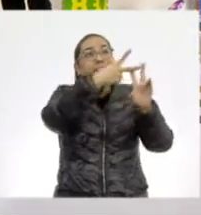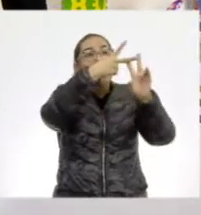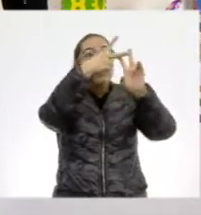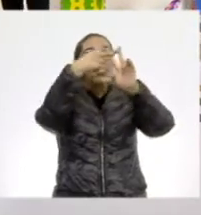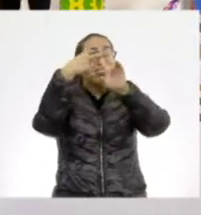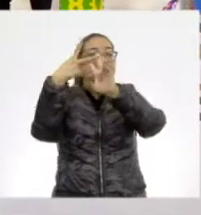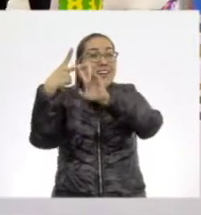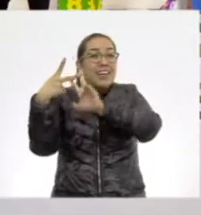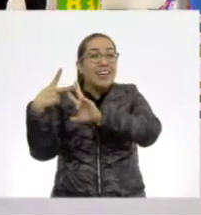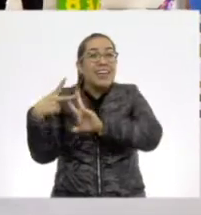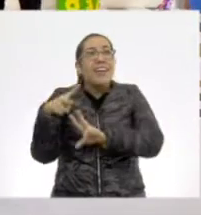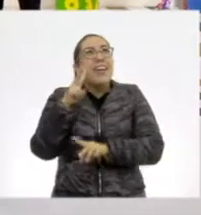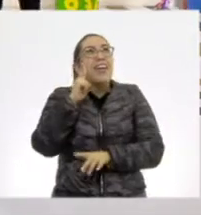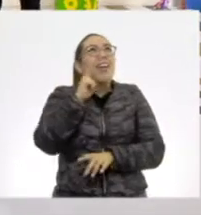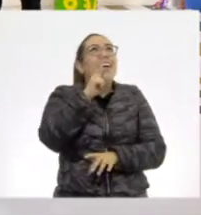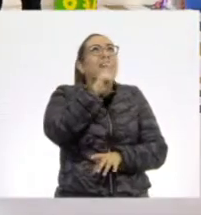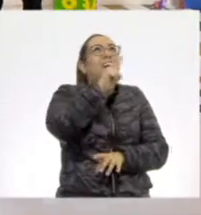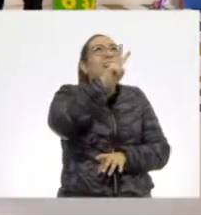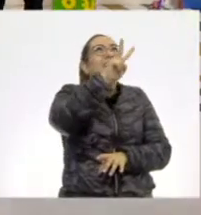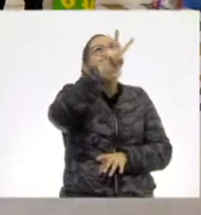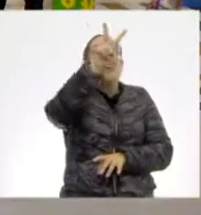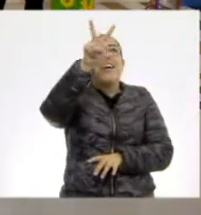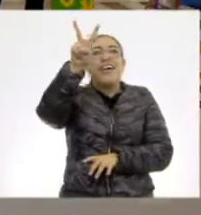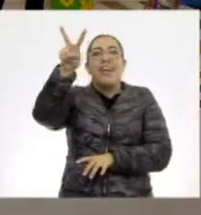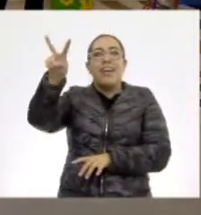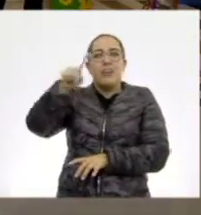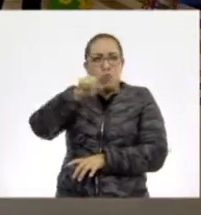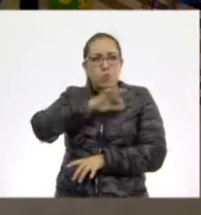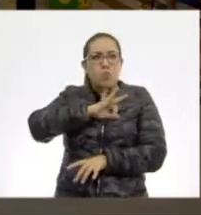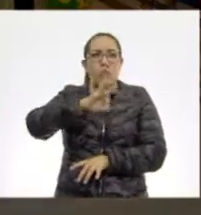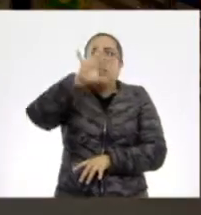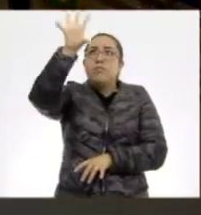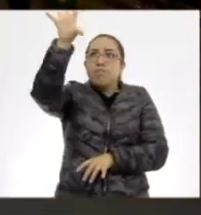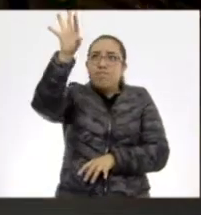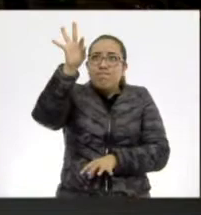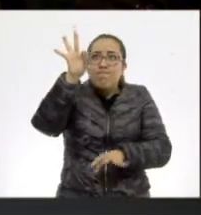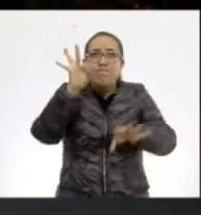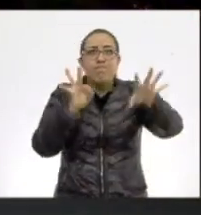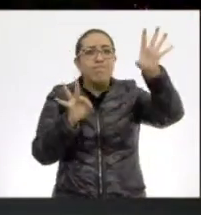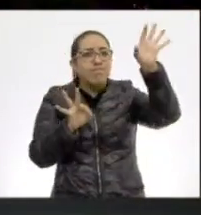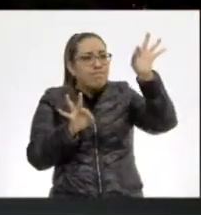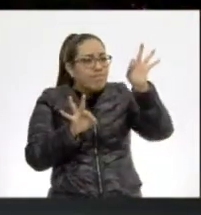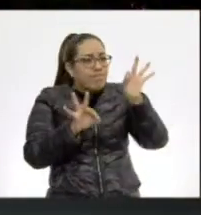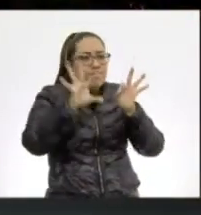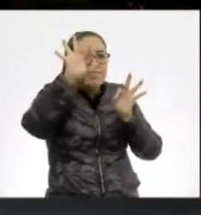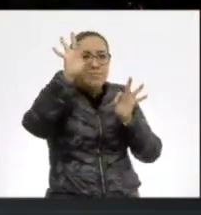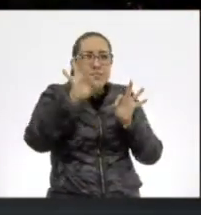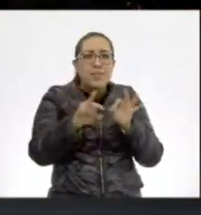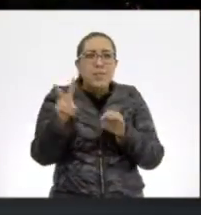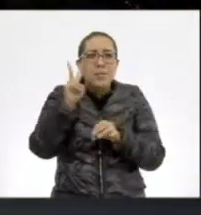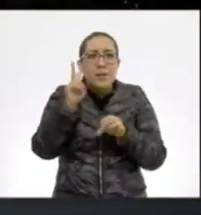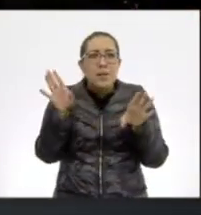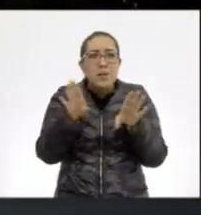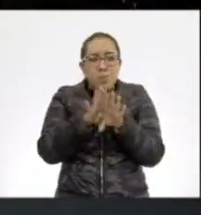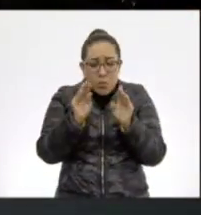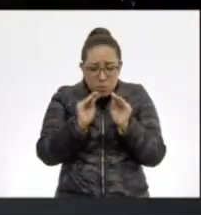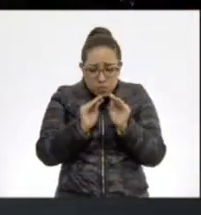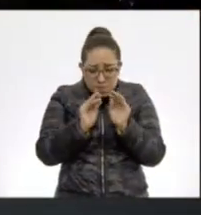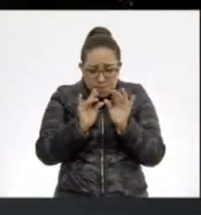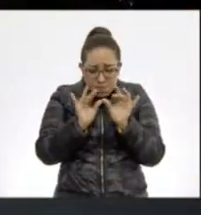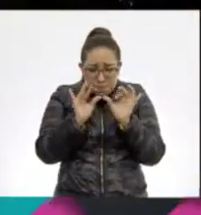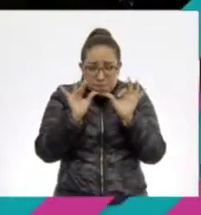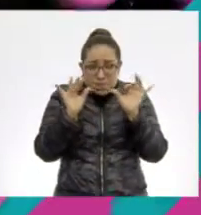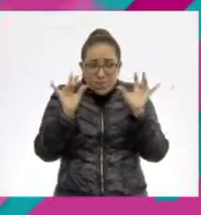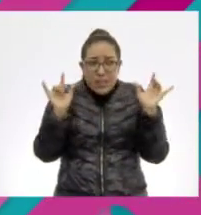Y empiezas a jalar hacia tu espacio personal y ve viendo cómo se ilumina tu espacio personal. ¿Lo puedes